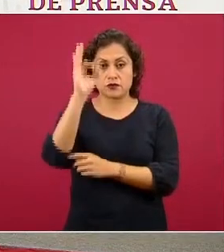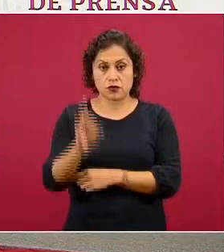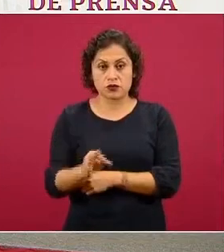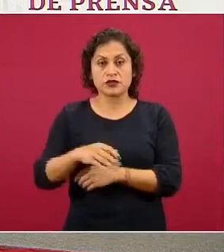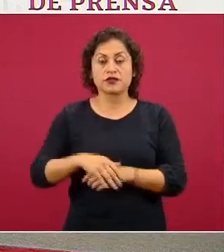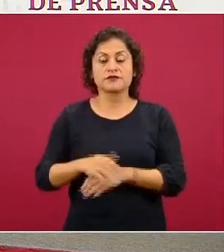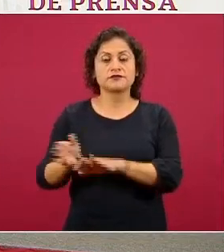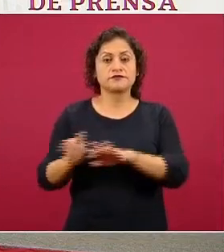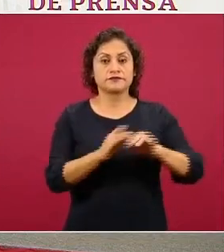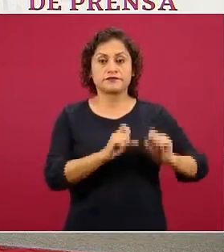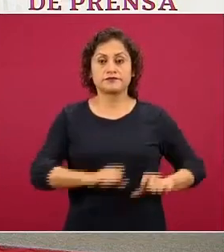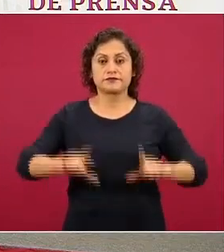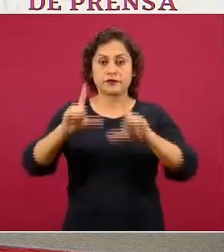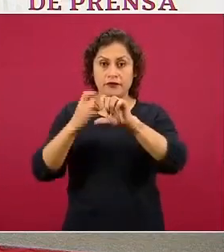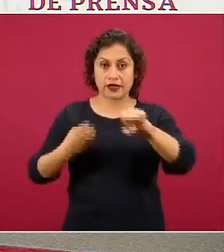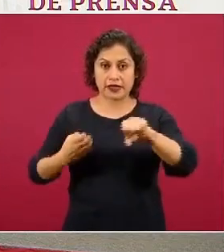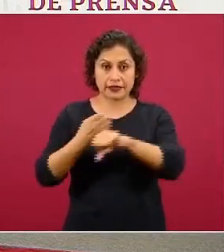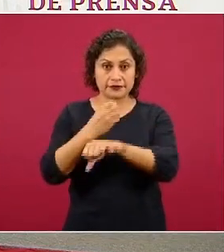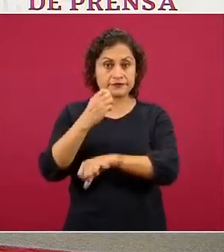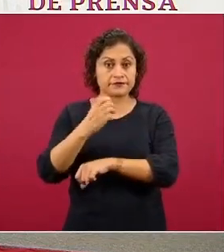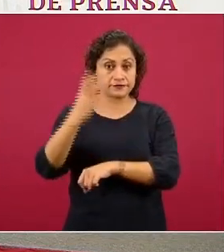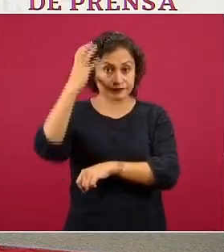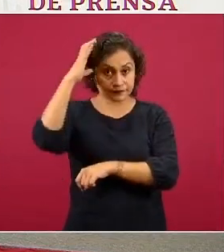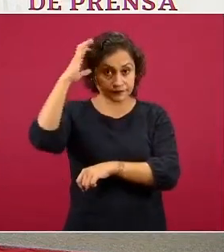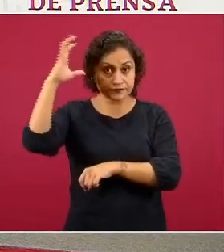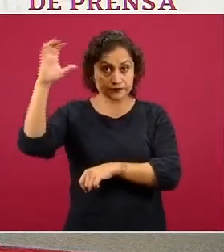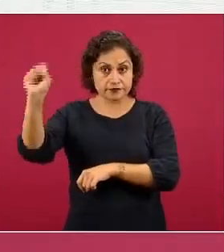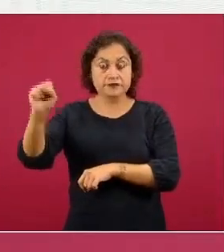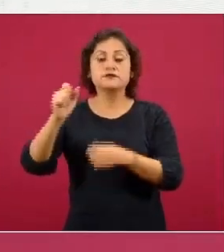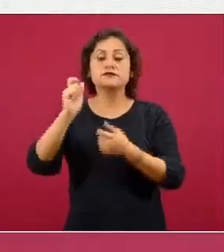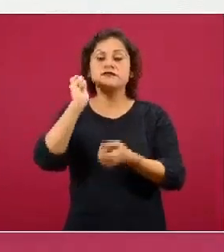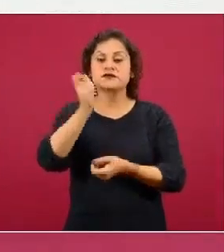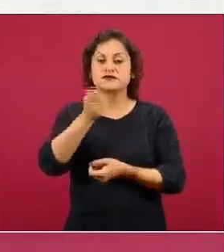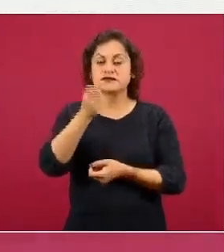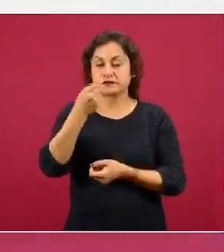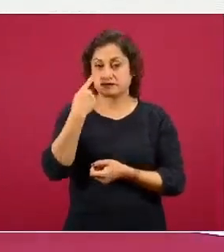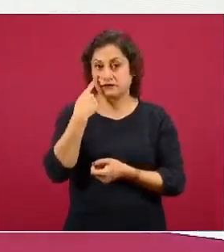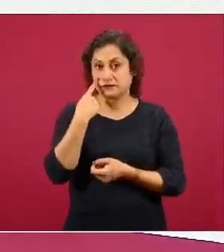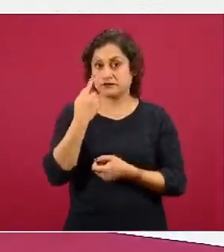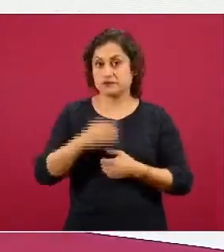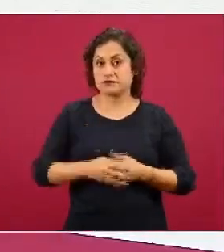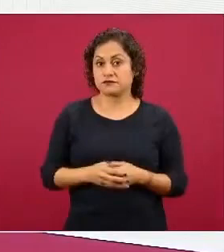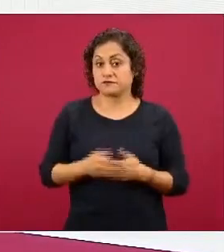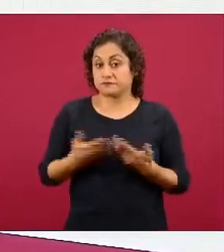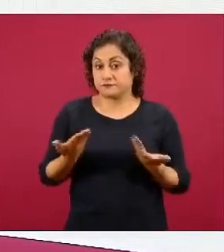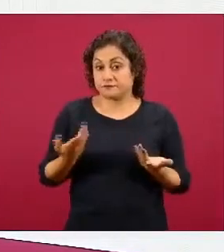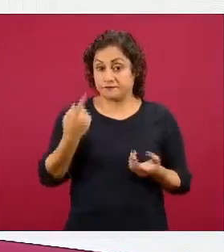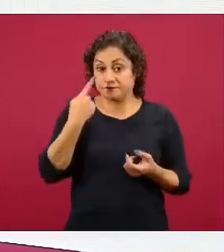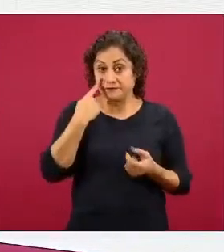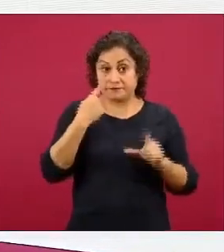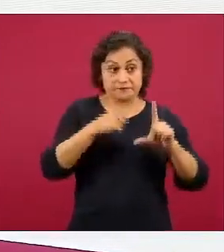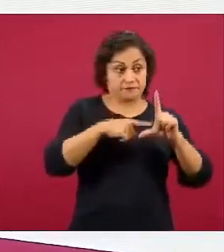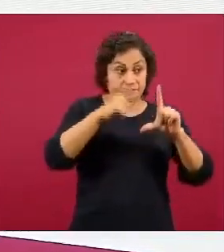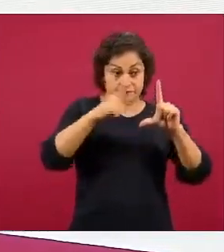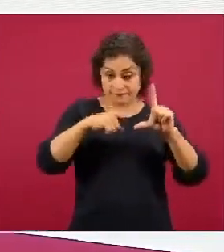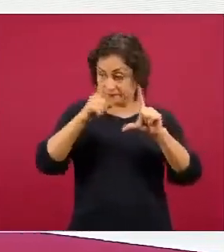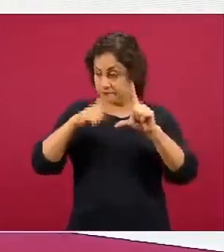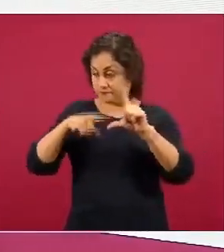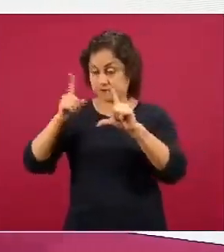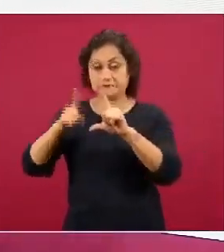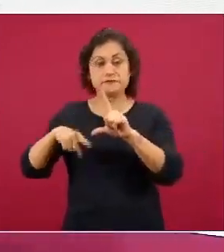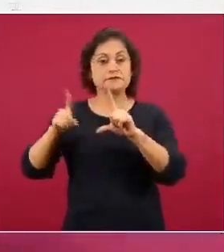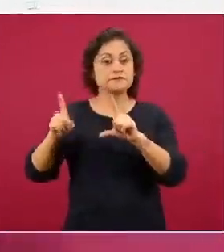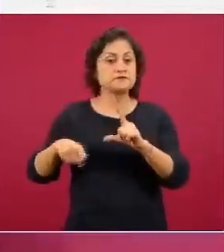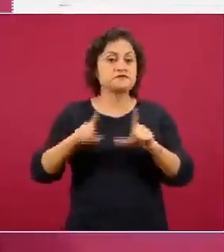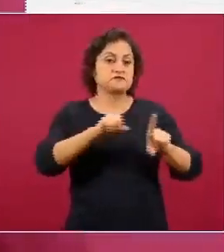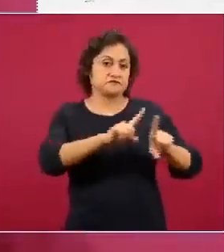La siguiente, el estado de Morelos. Fíjense también que las formas son heterogéneas, no